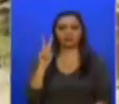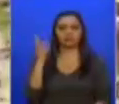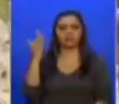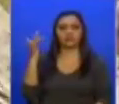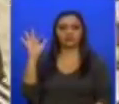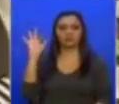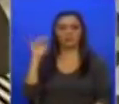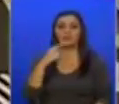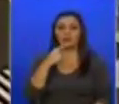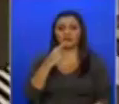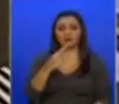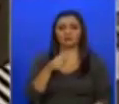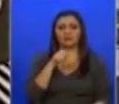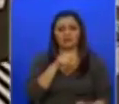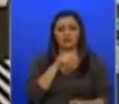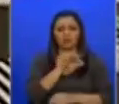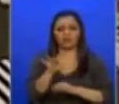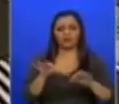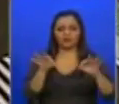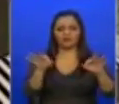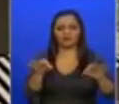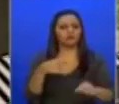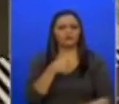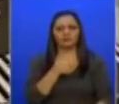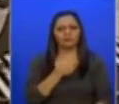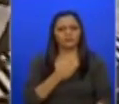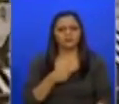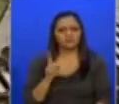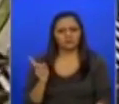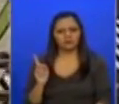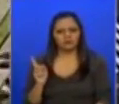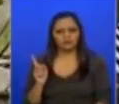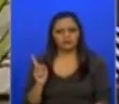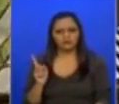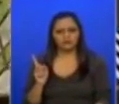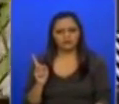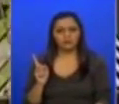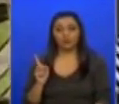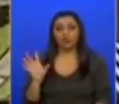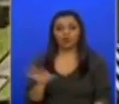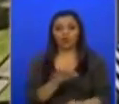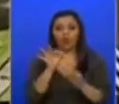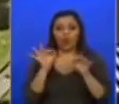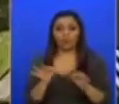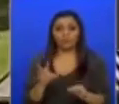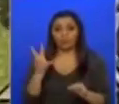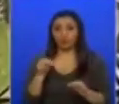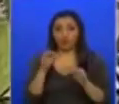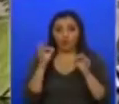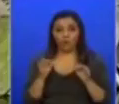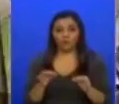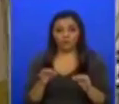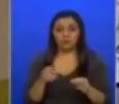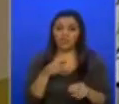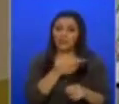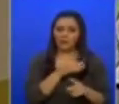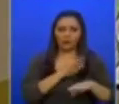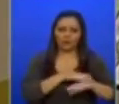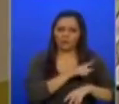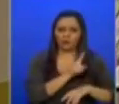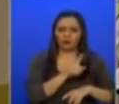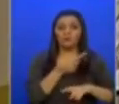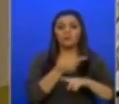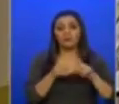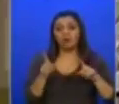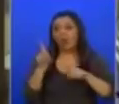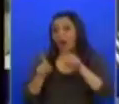es él pues el que ofrece el relleno hidráulico, no es el presidente, pero como no ha podido cumplir, seguramente no él, pero sí